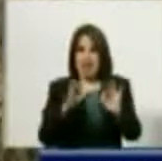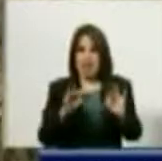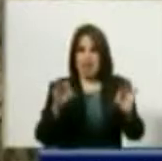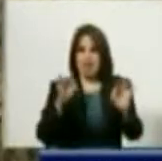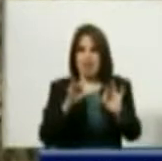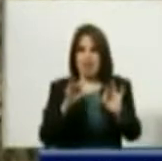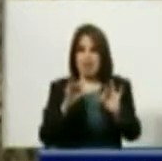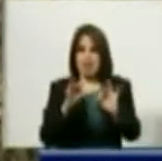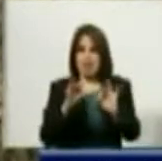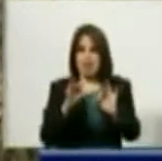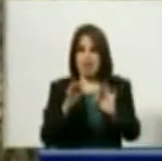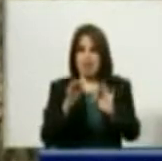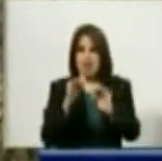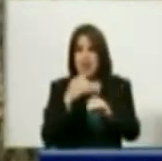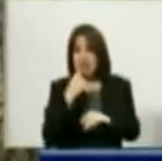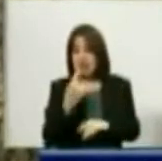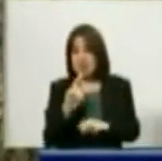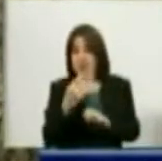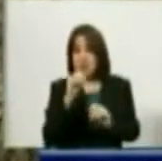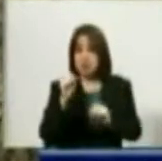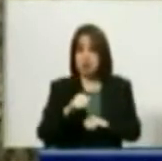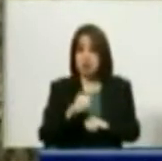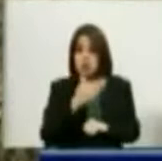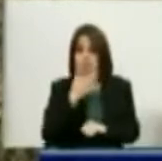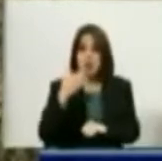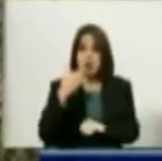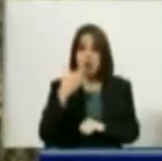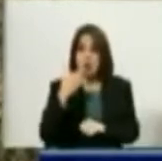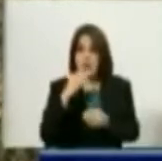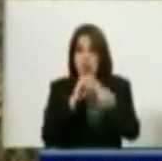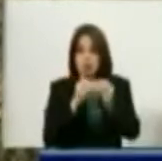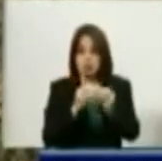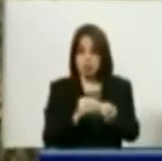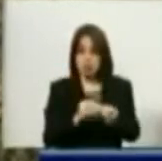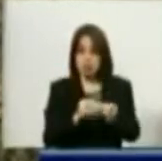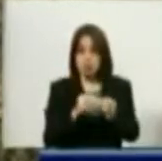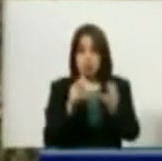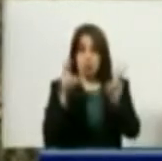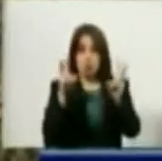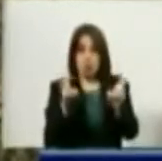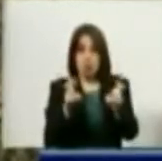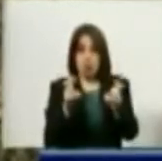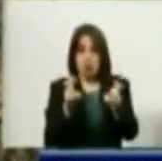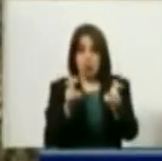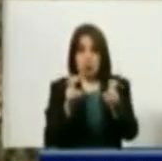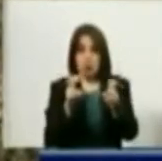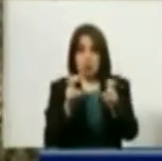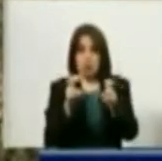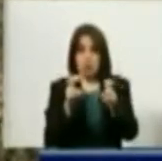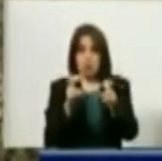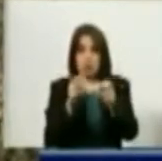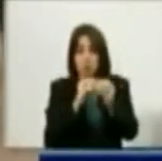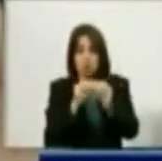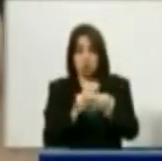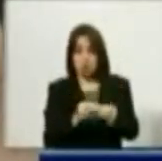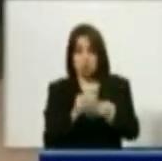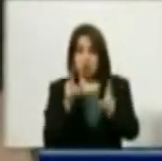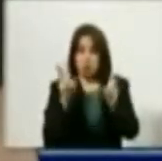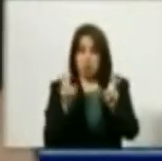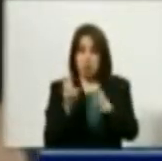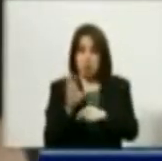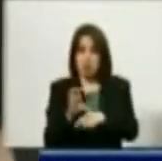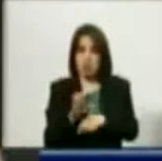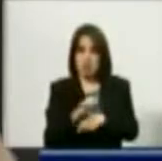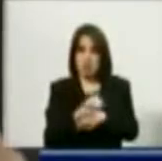la la Constitución podía ser mejorada para una nueva con una nueva constitución para adaptarla a un nuevo país No